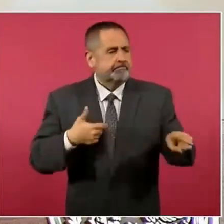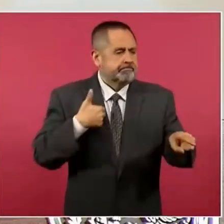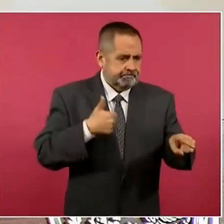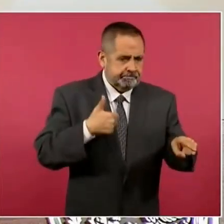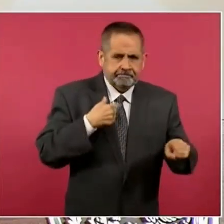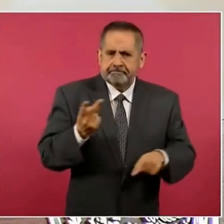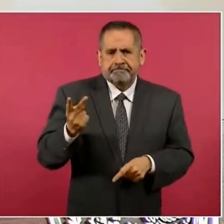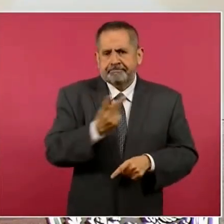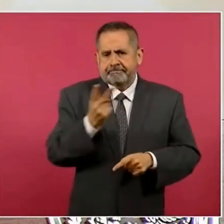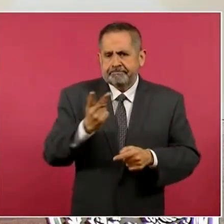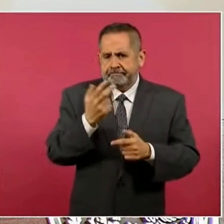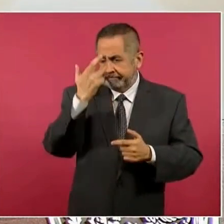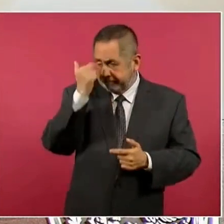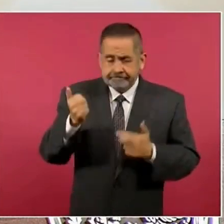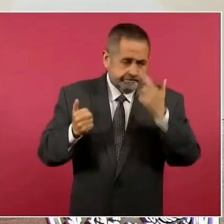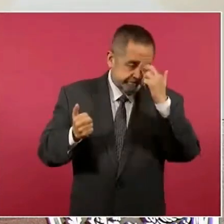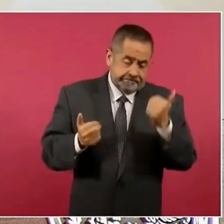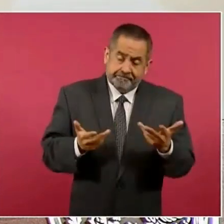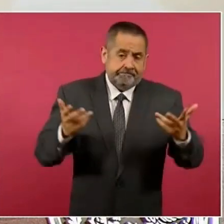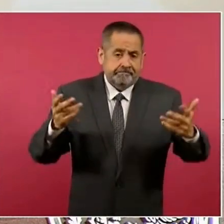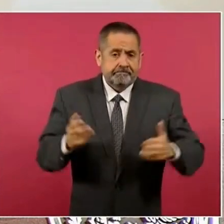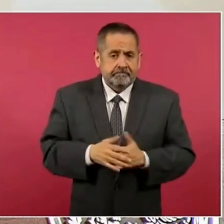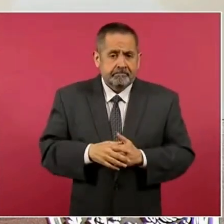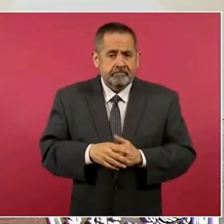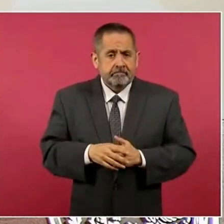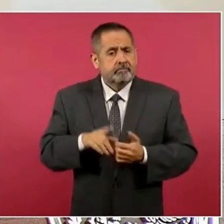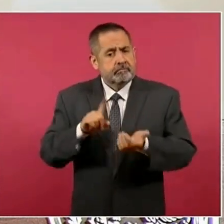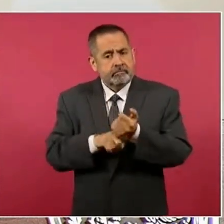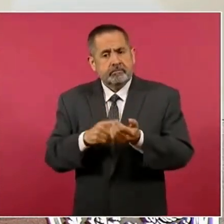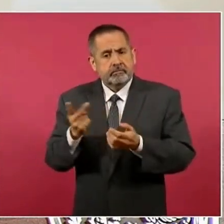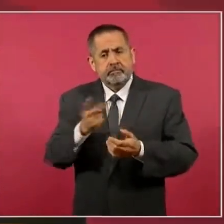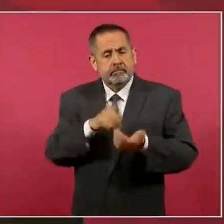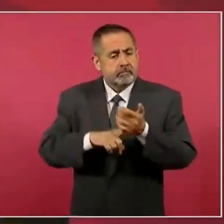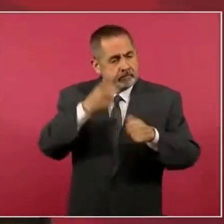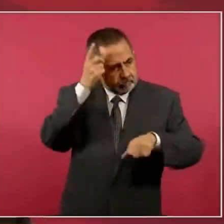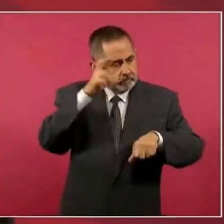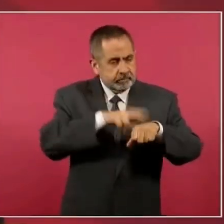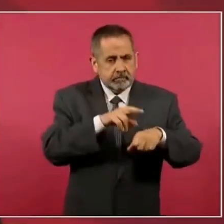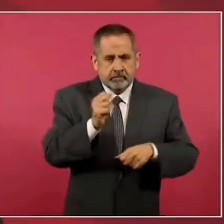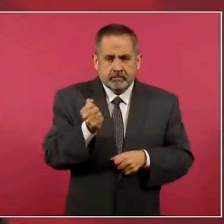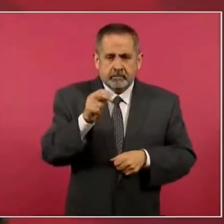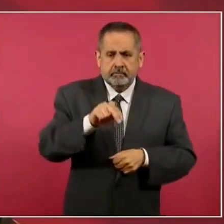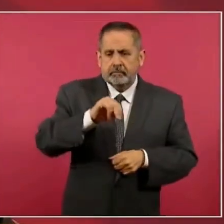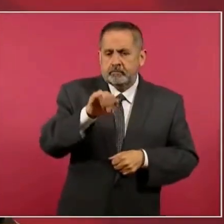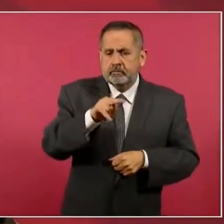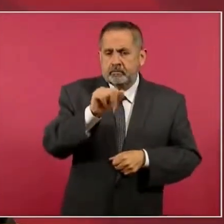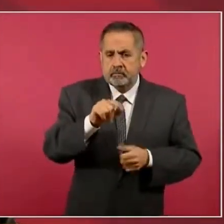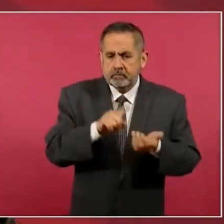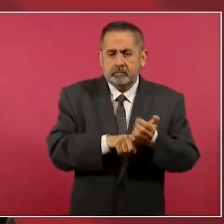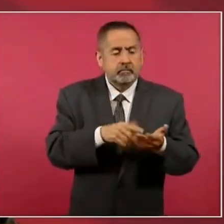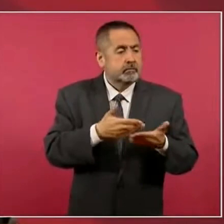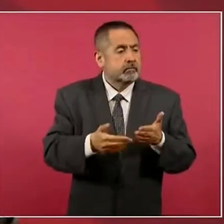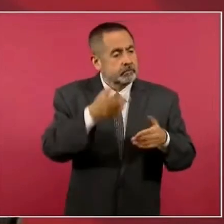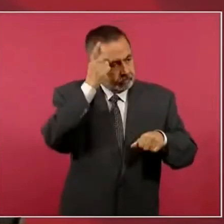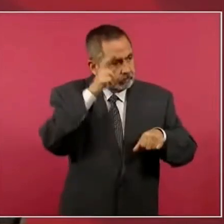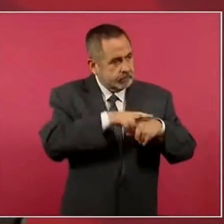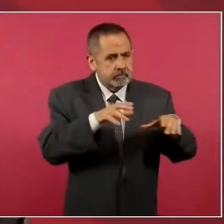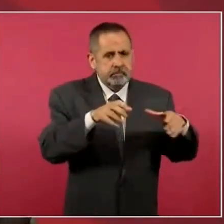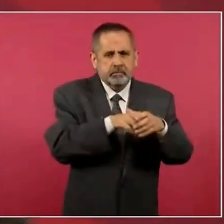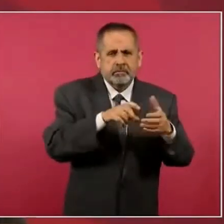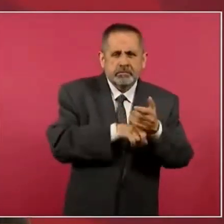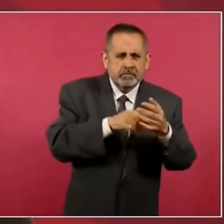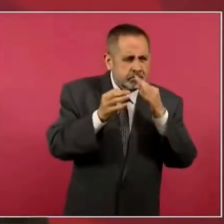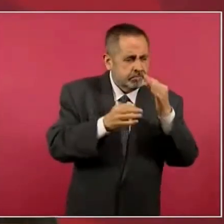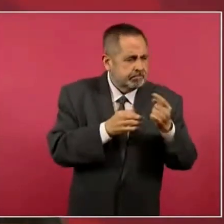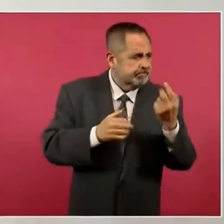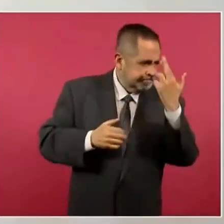Tiene razones y también tiene sus razones la directora San Juana Martínez y la actual dirección de Notimex.